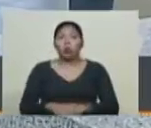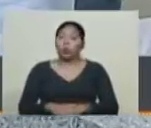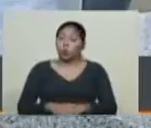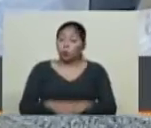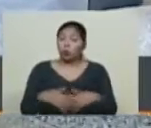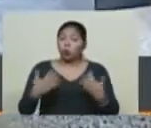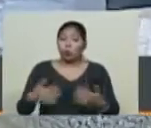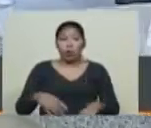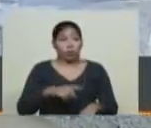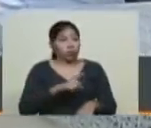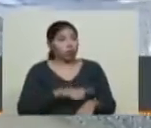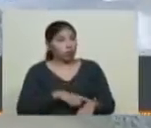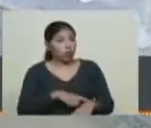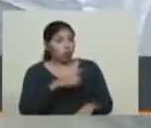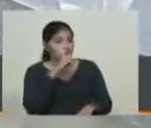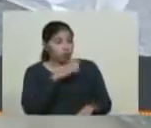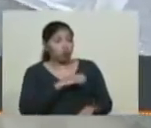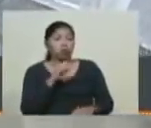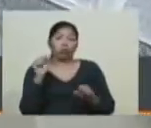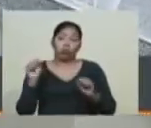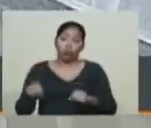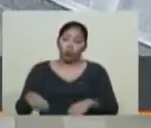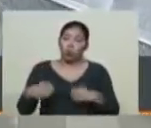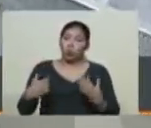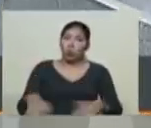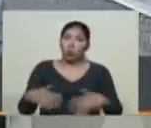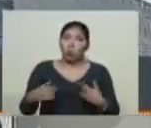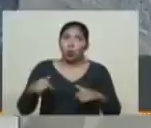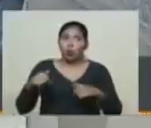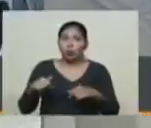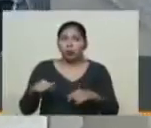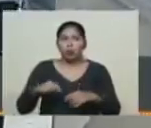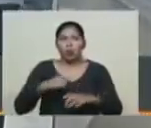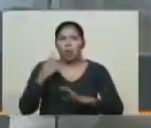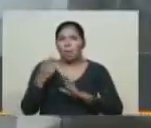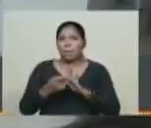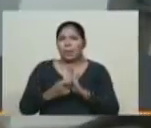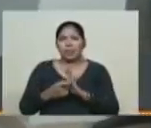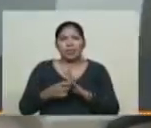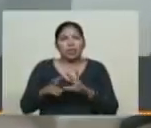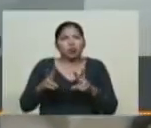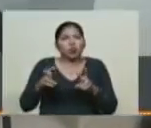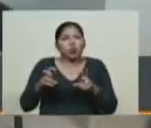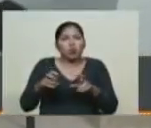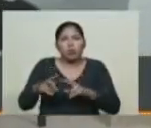En tiempo aniversario. Y toda esta es una construcción totalmente nueva, hecha